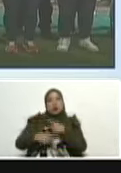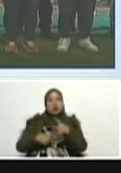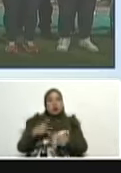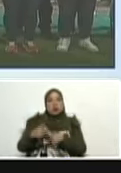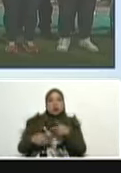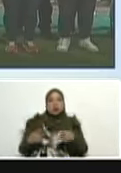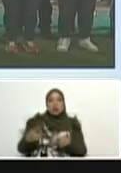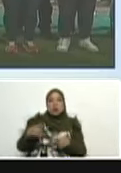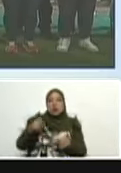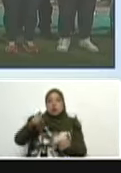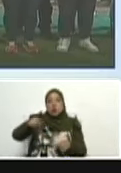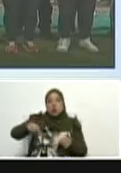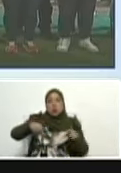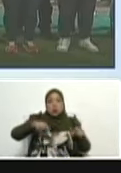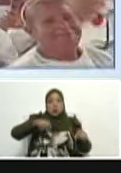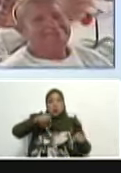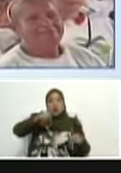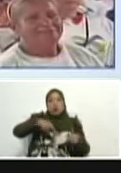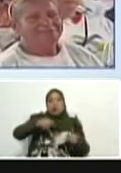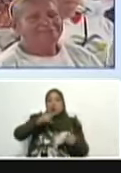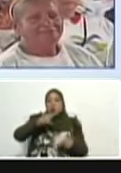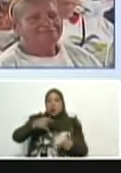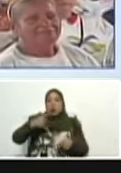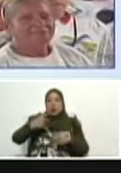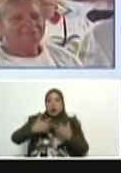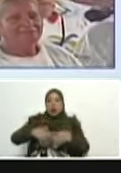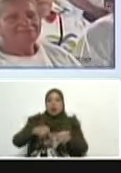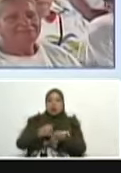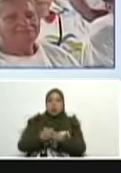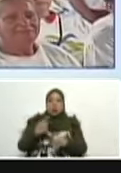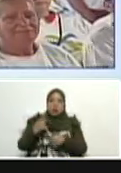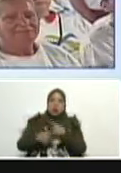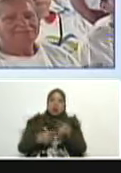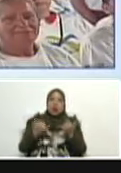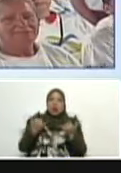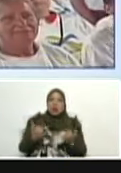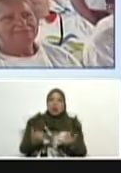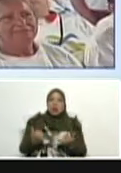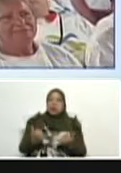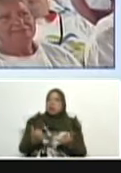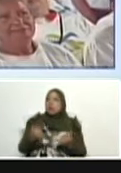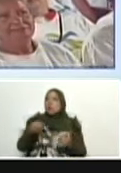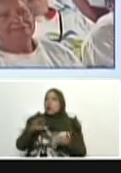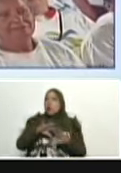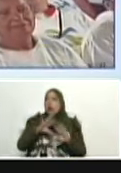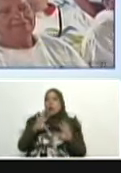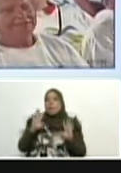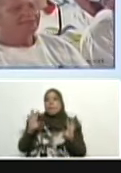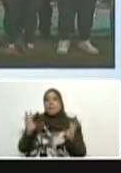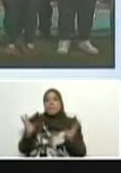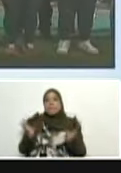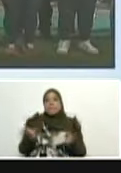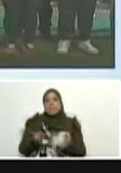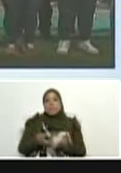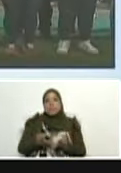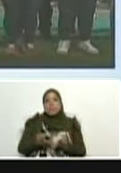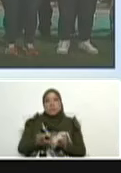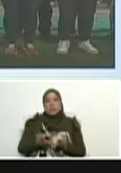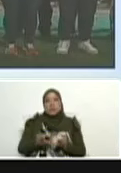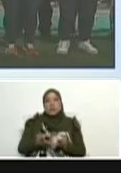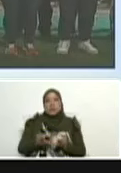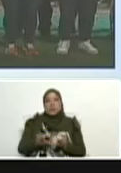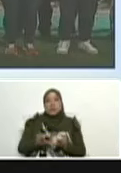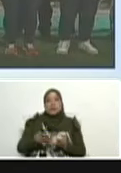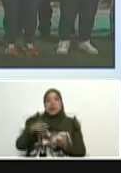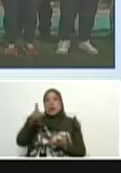de cacao venezolanos. El mejor cacao del mundo. Y ahora, sin escoba